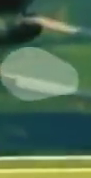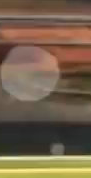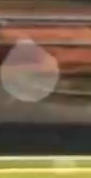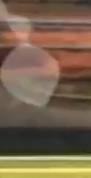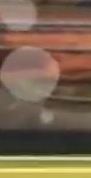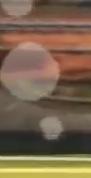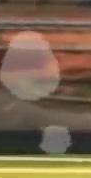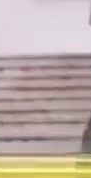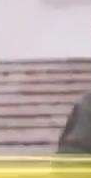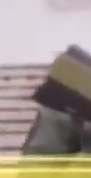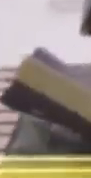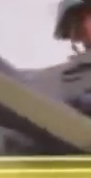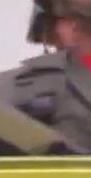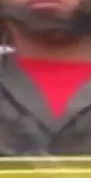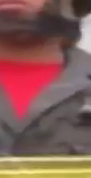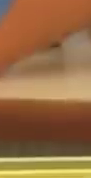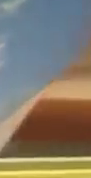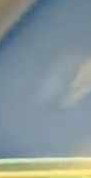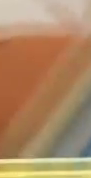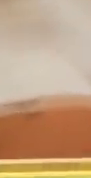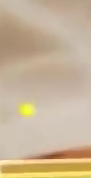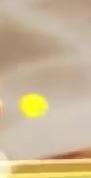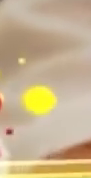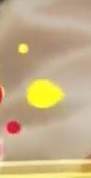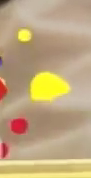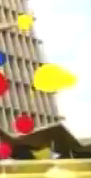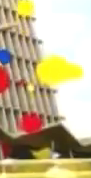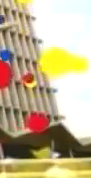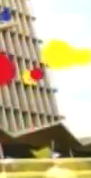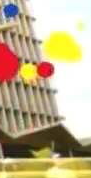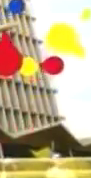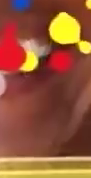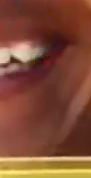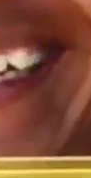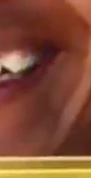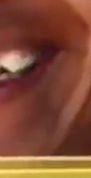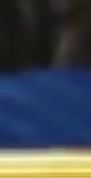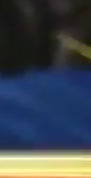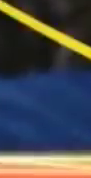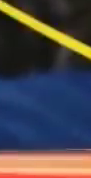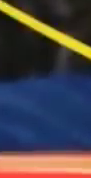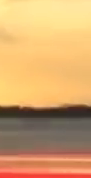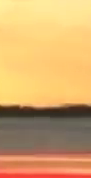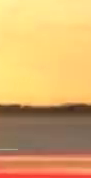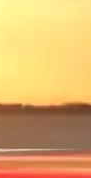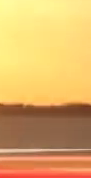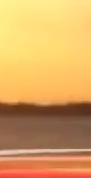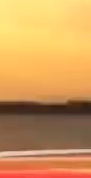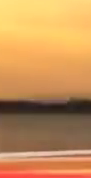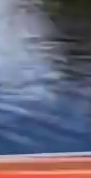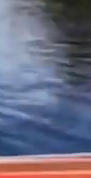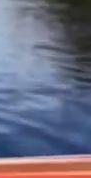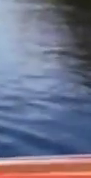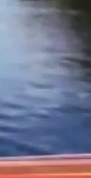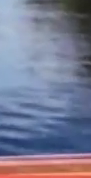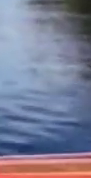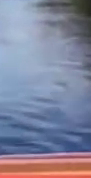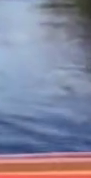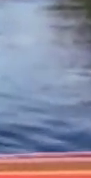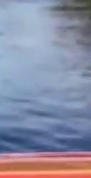Ha culminado esta transmisión conjunta de radio y televisión. Gracias